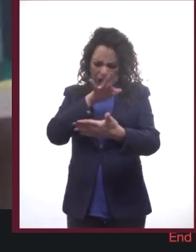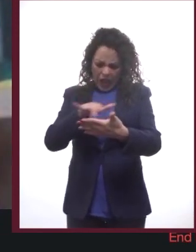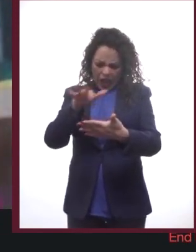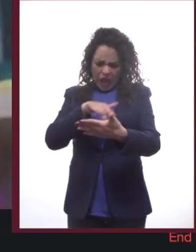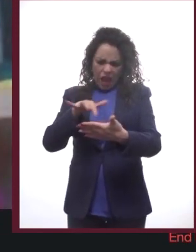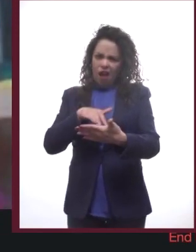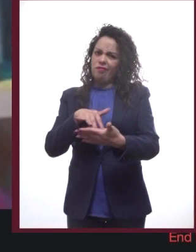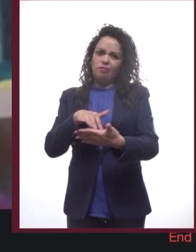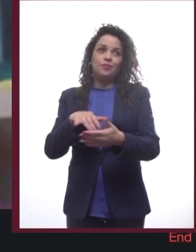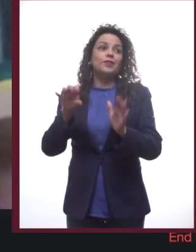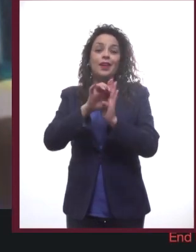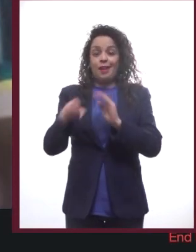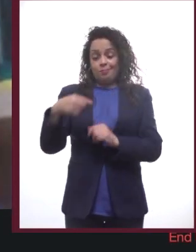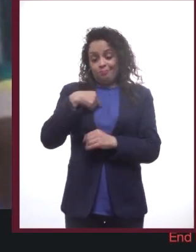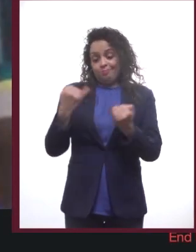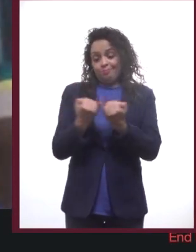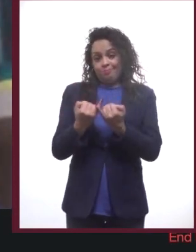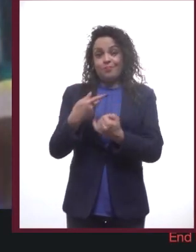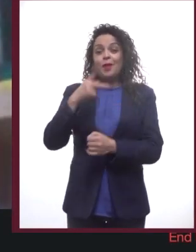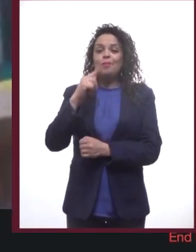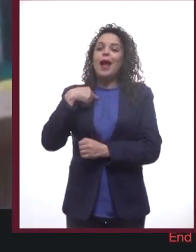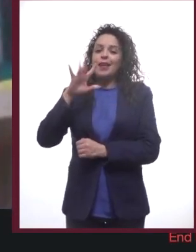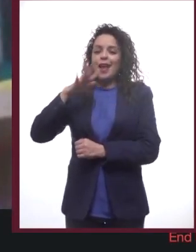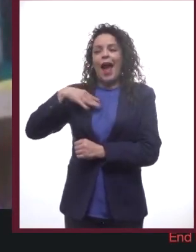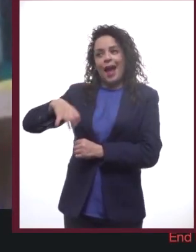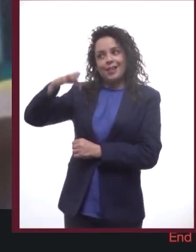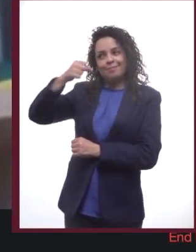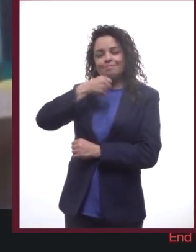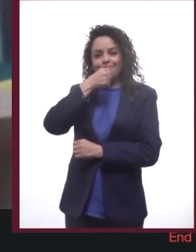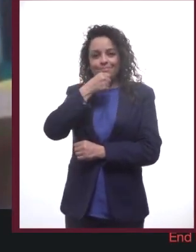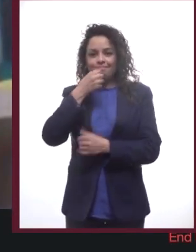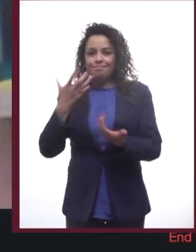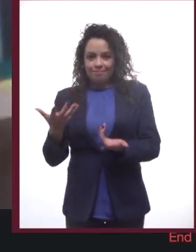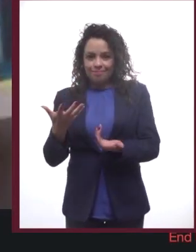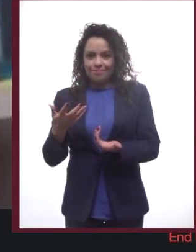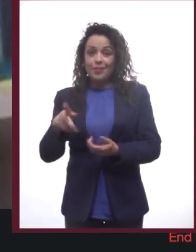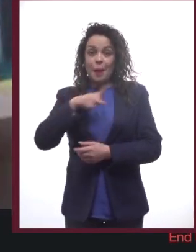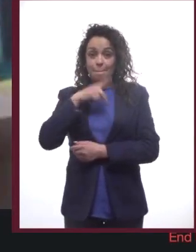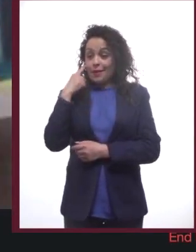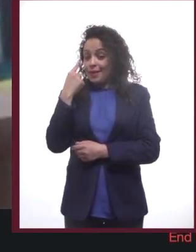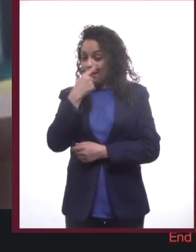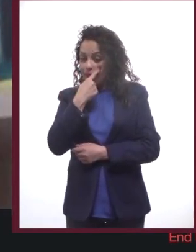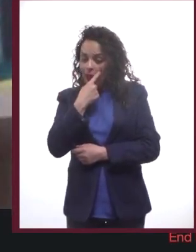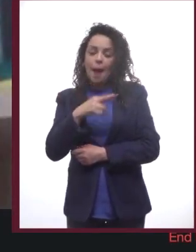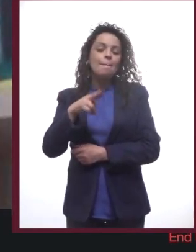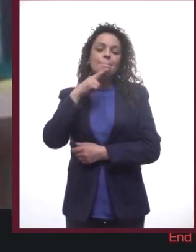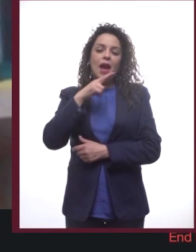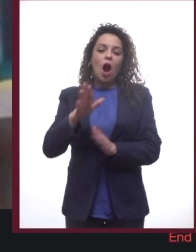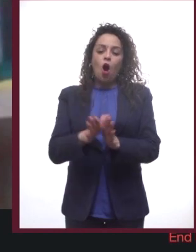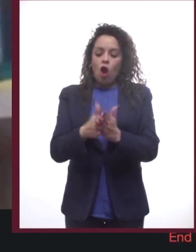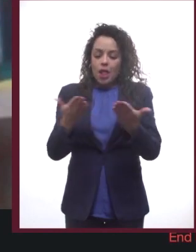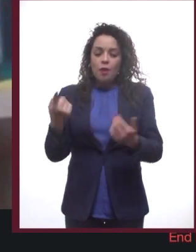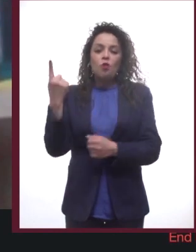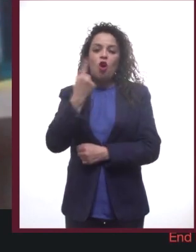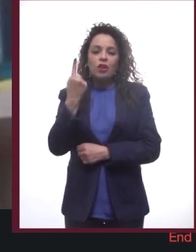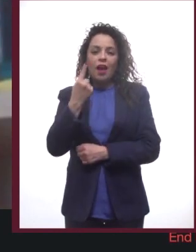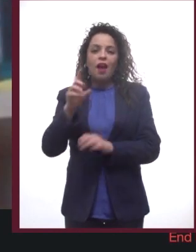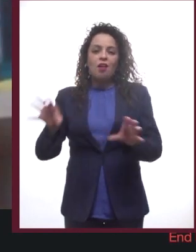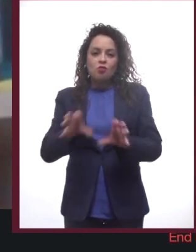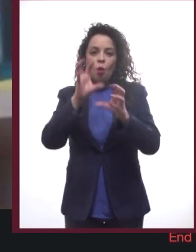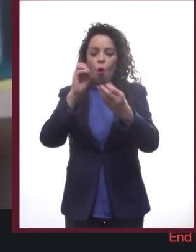tableta. Mi caso un poco va por ahí, ¿no? Pero también yo ya tengo una edad, entonces mi vista me agradece más un libro en papel que leer